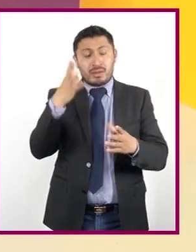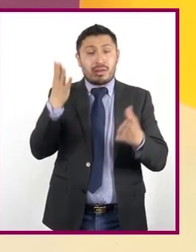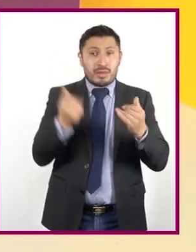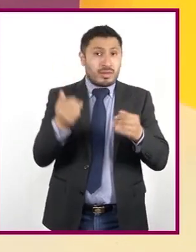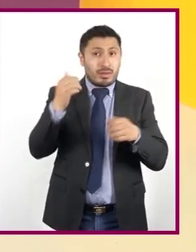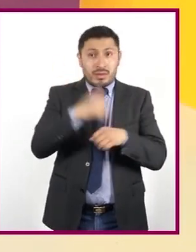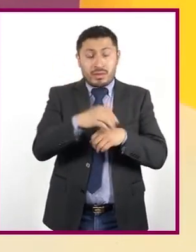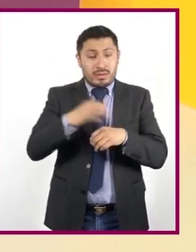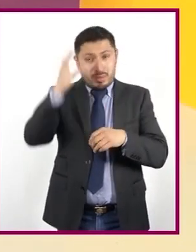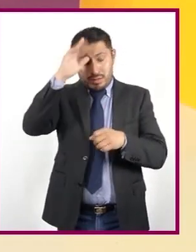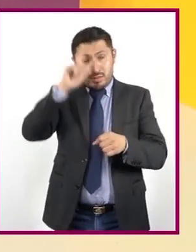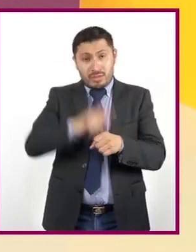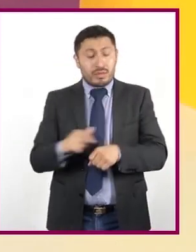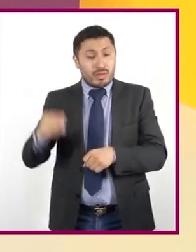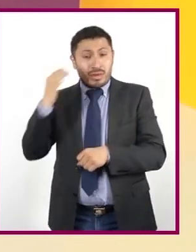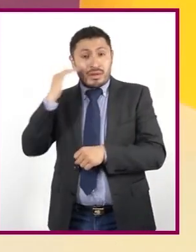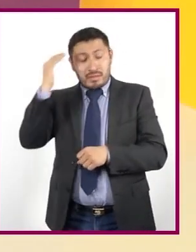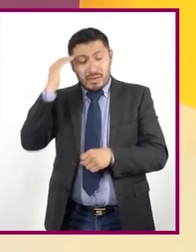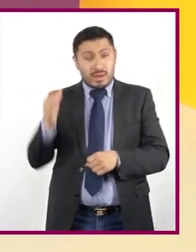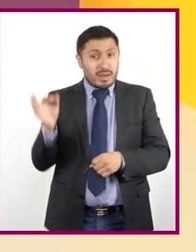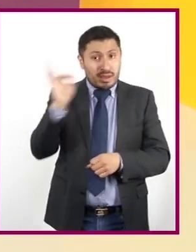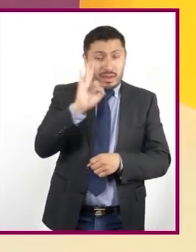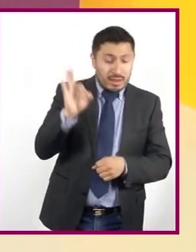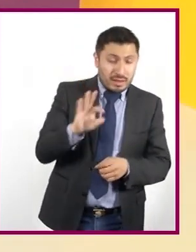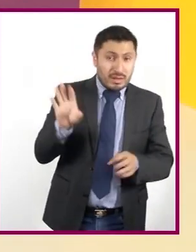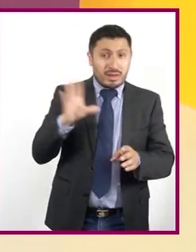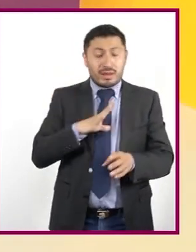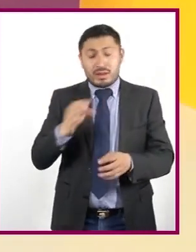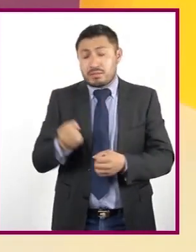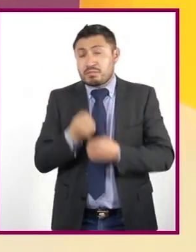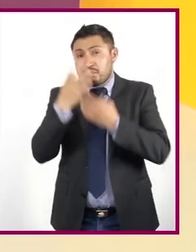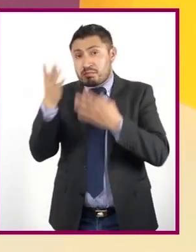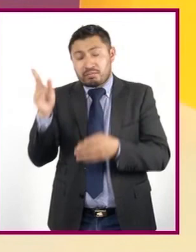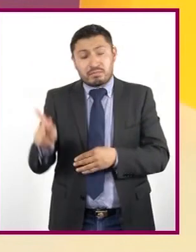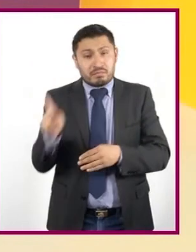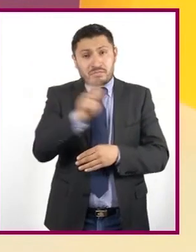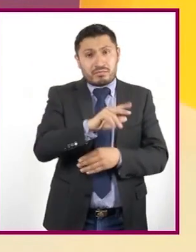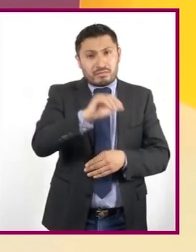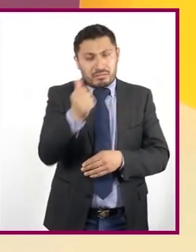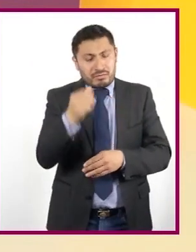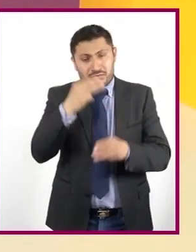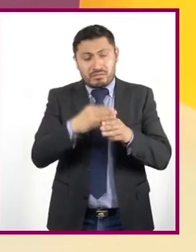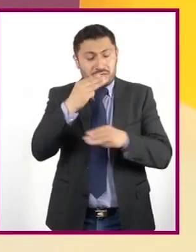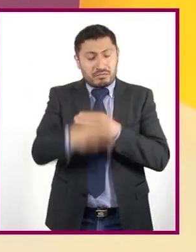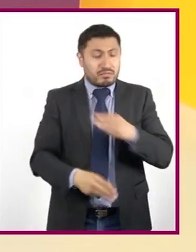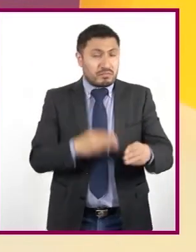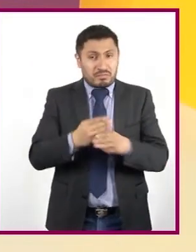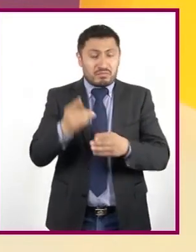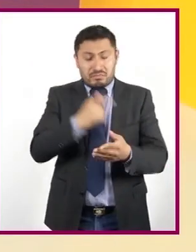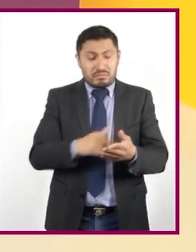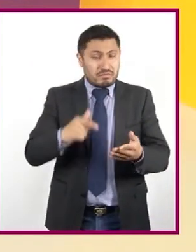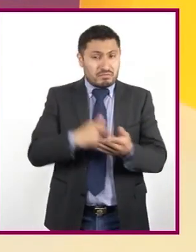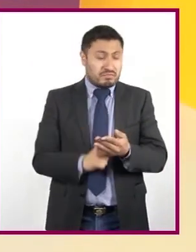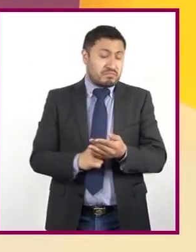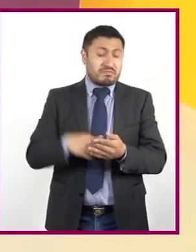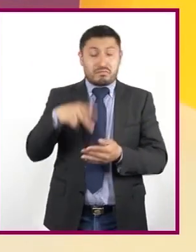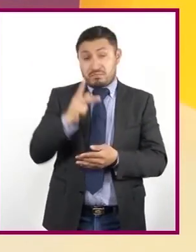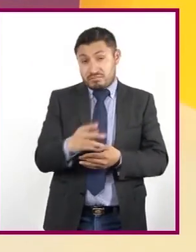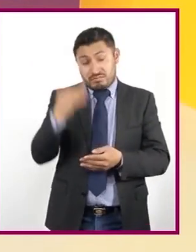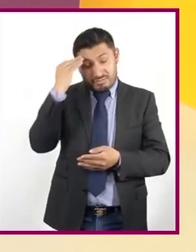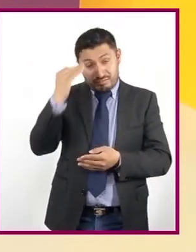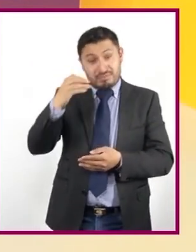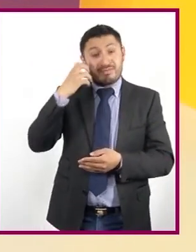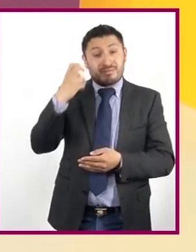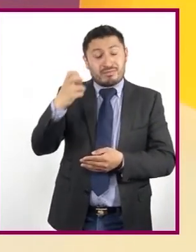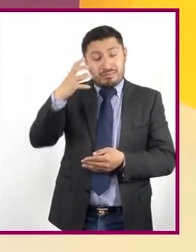maya. Posiblemente había una expresión similar en otras partes del mundo, pero en su momento